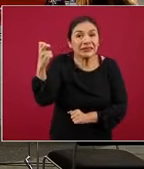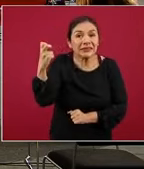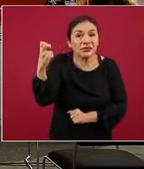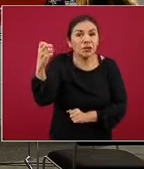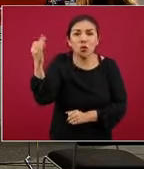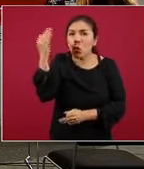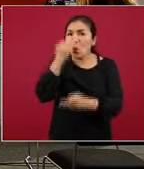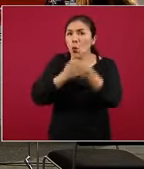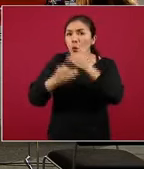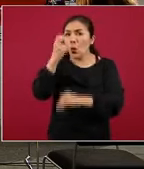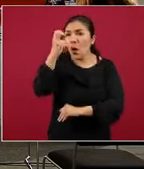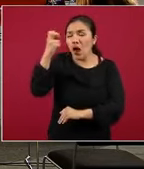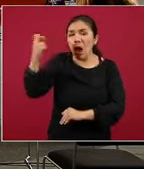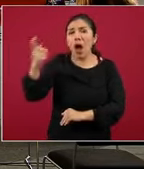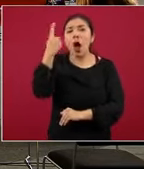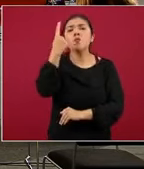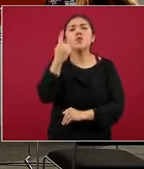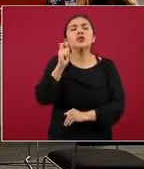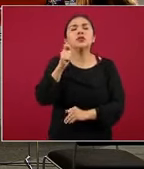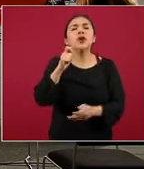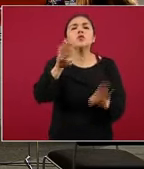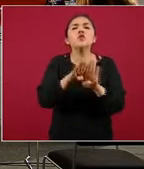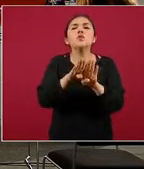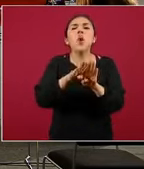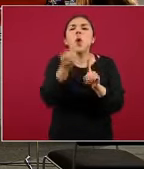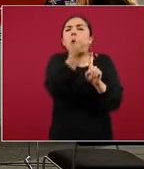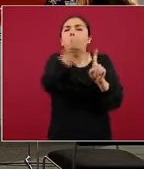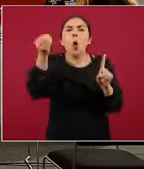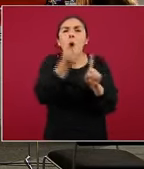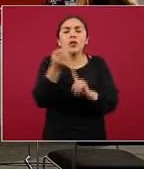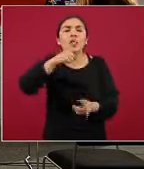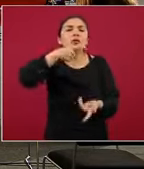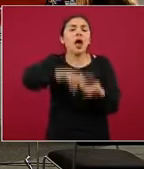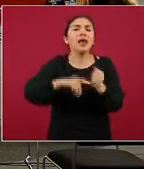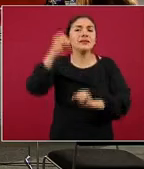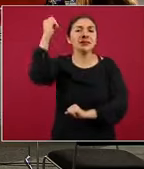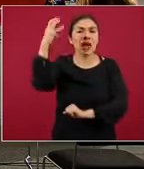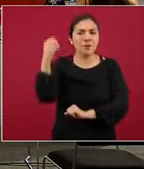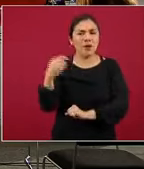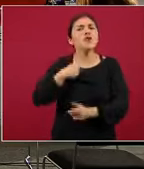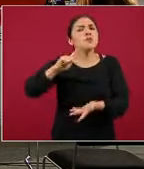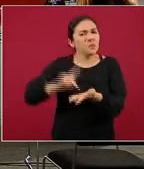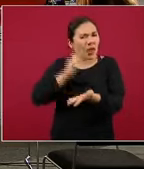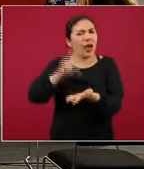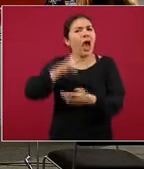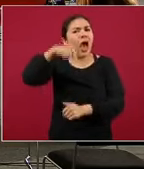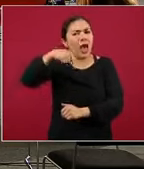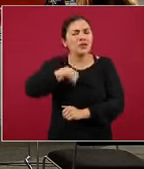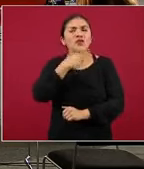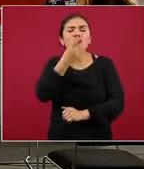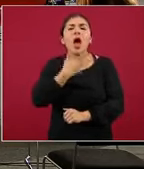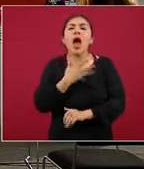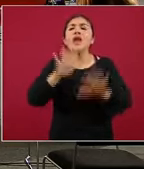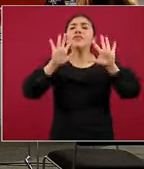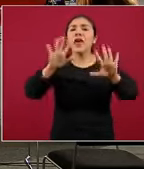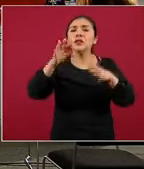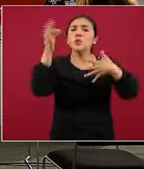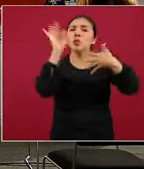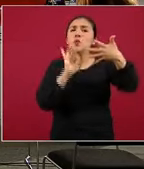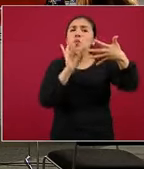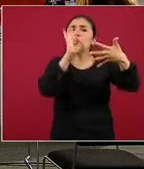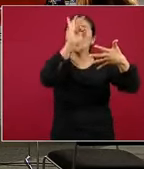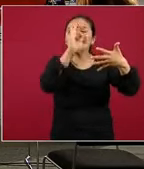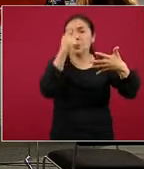todos estos, y hay uno que es el lineamiento del semáforo. Eso lo hemos comentado en varias de estas conferencias de prensa, son 10 indicadores que